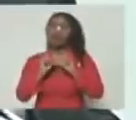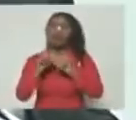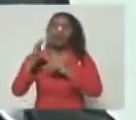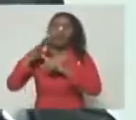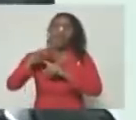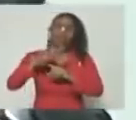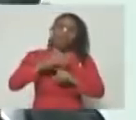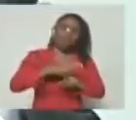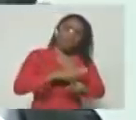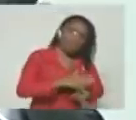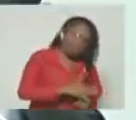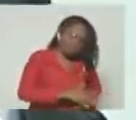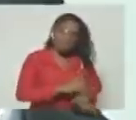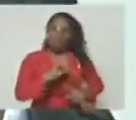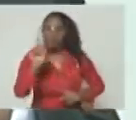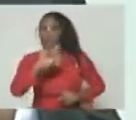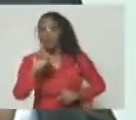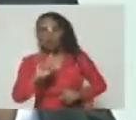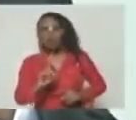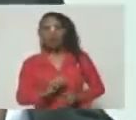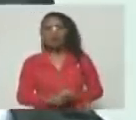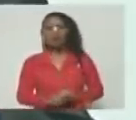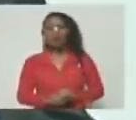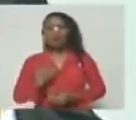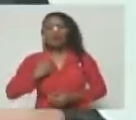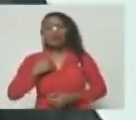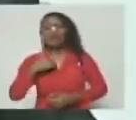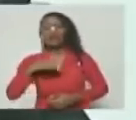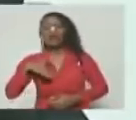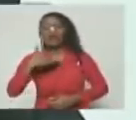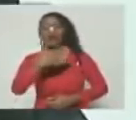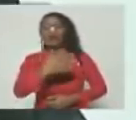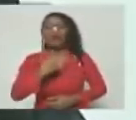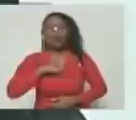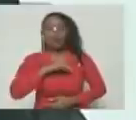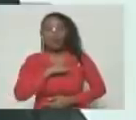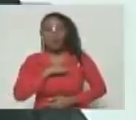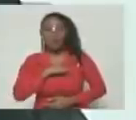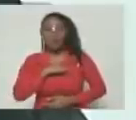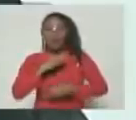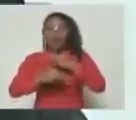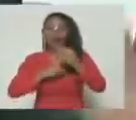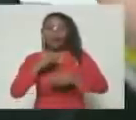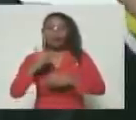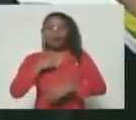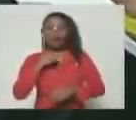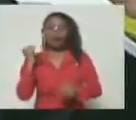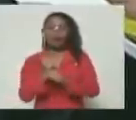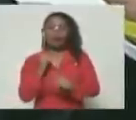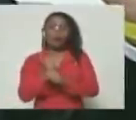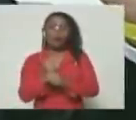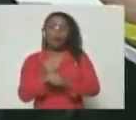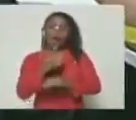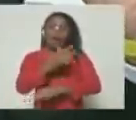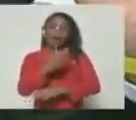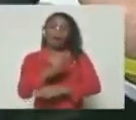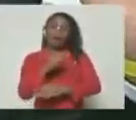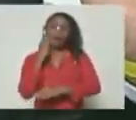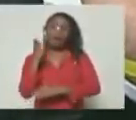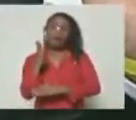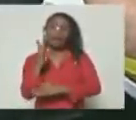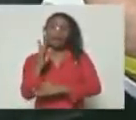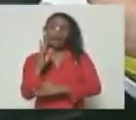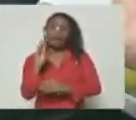y hundiendo y hundiendo, y cuando a nosotros nos toque gobernar, a lo mejor ustedes se ponen a